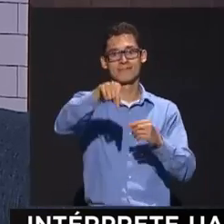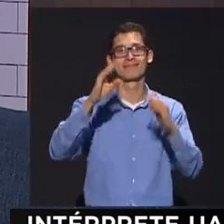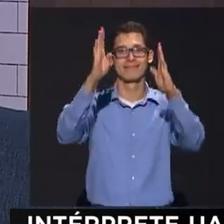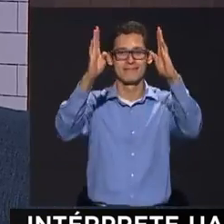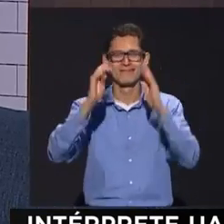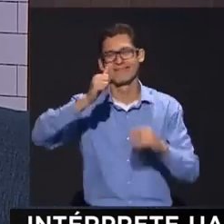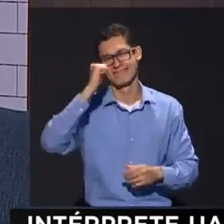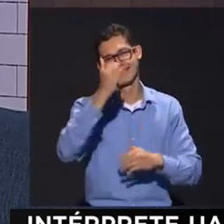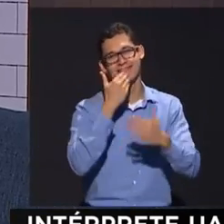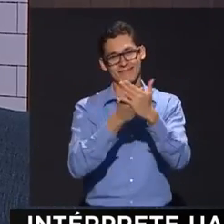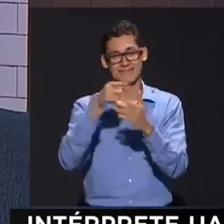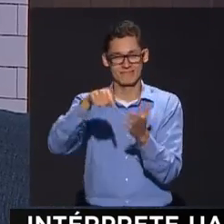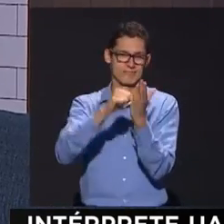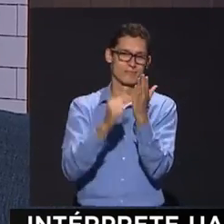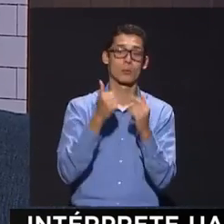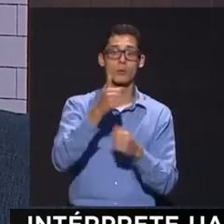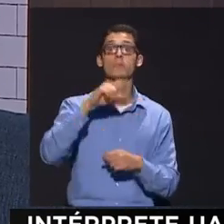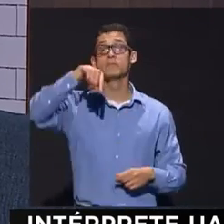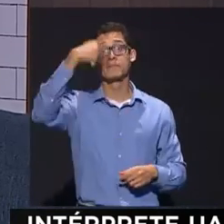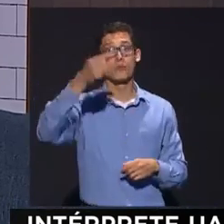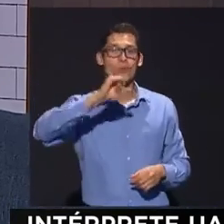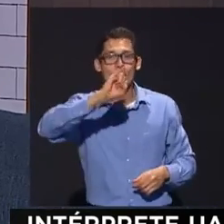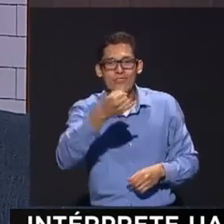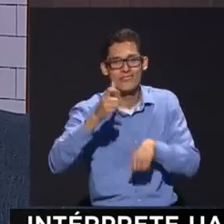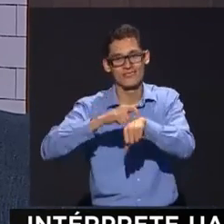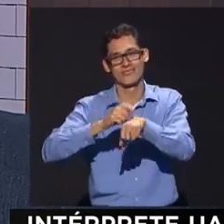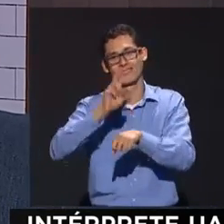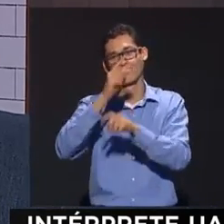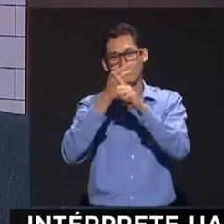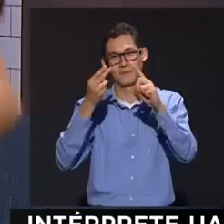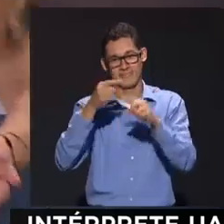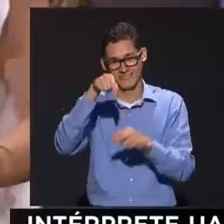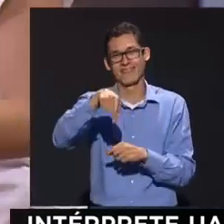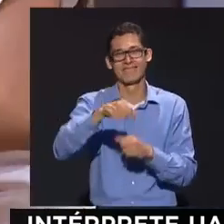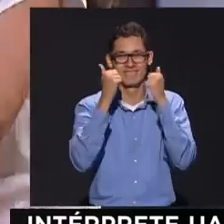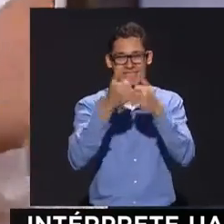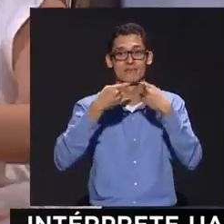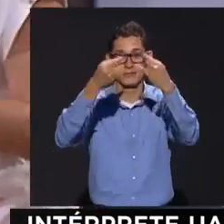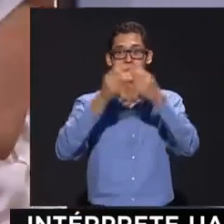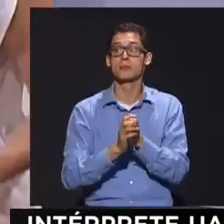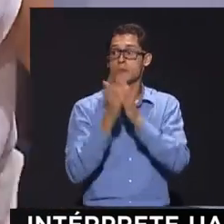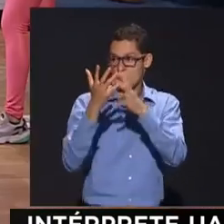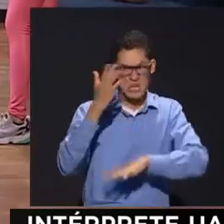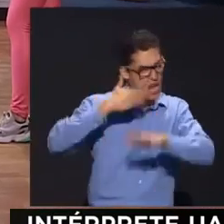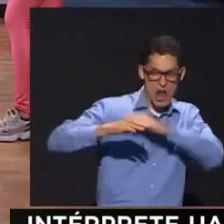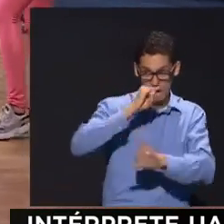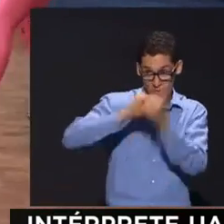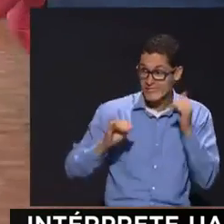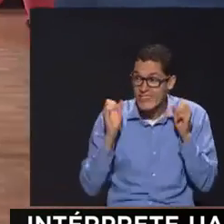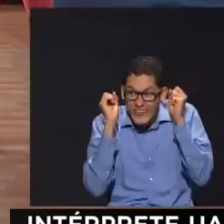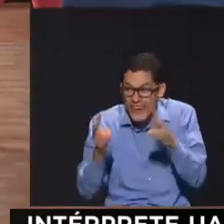conectados con nuestro programa recuerden que nos vemos el próximo jueves a las dos y media de la tarde pruebe que tal si finalizamos como